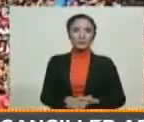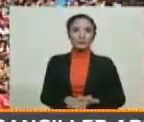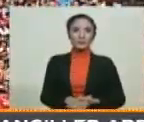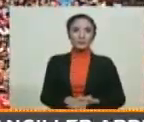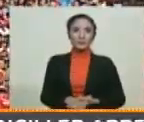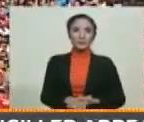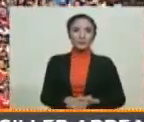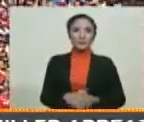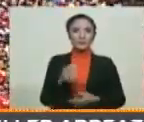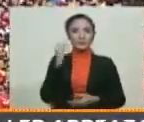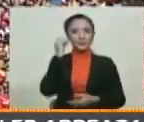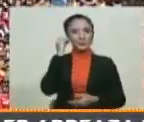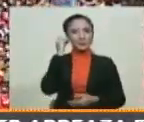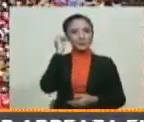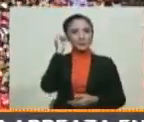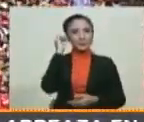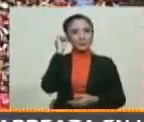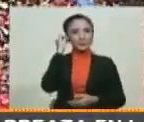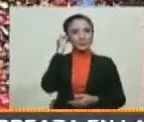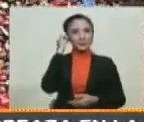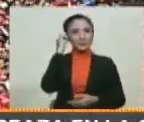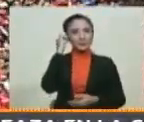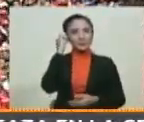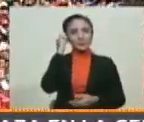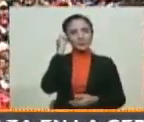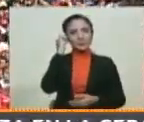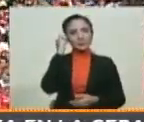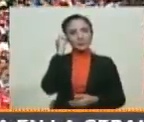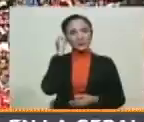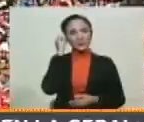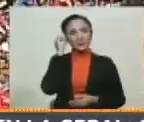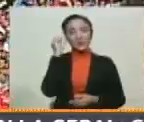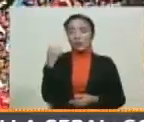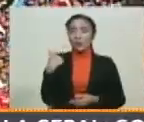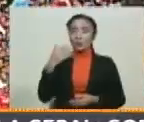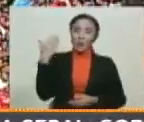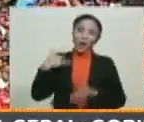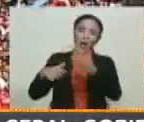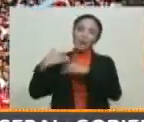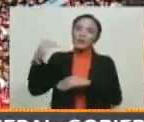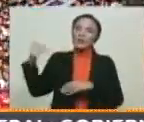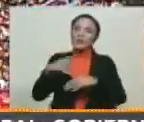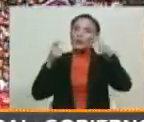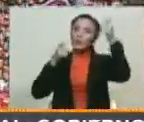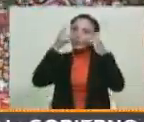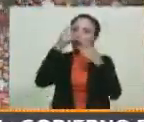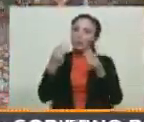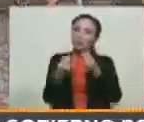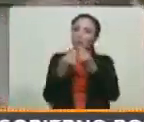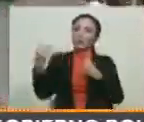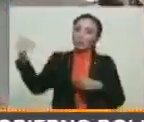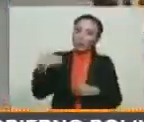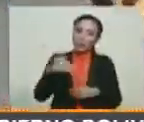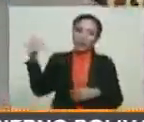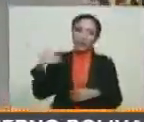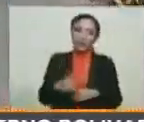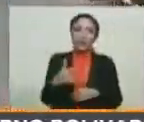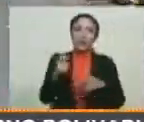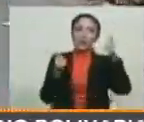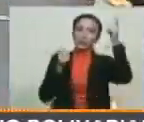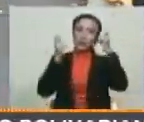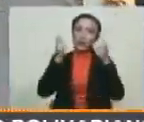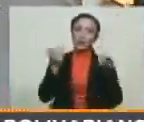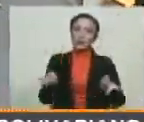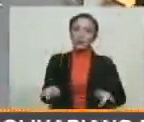vine con el comandante chávez rafael calle varias veces viene con el comandante chávez